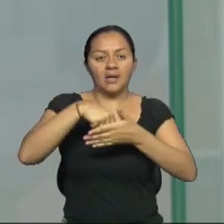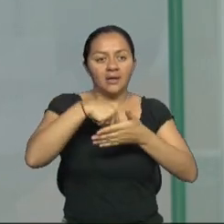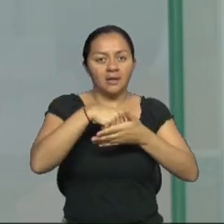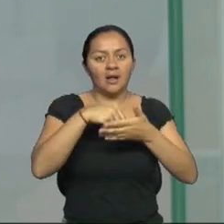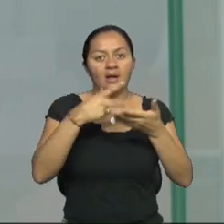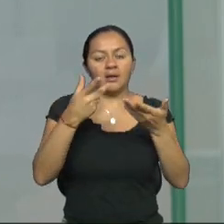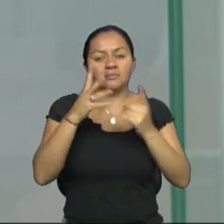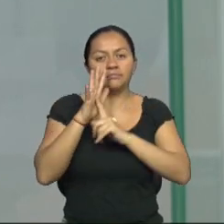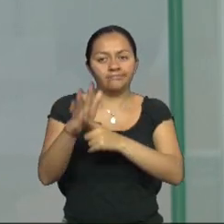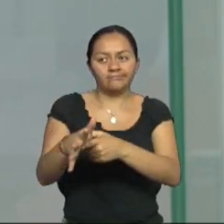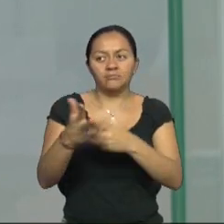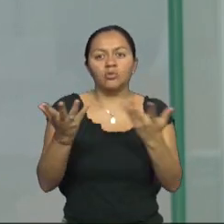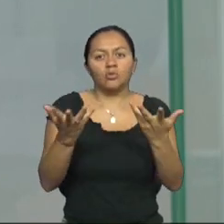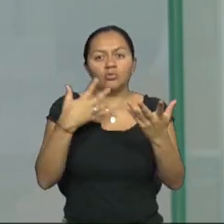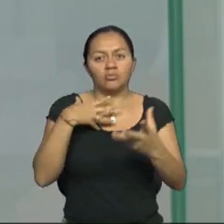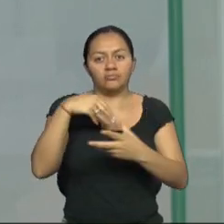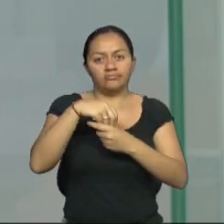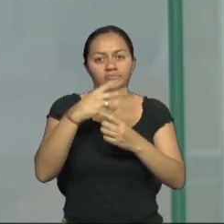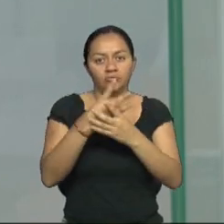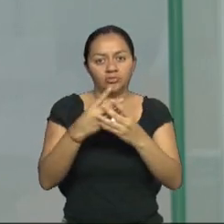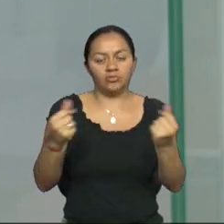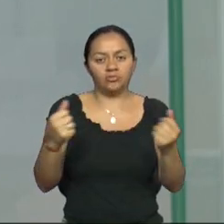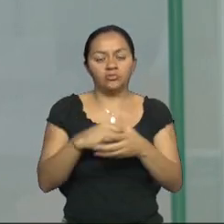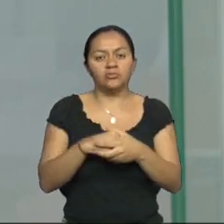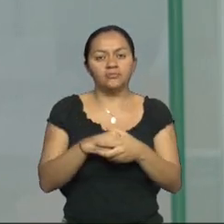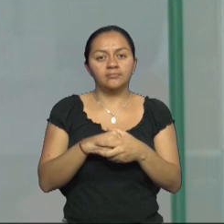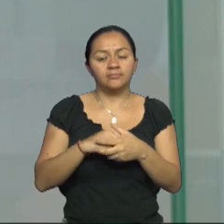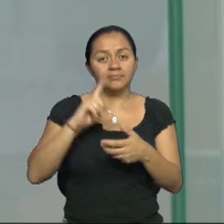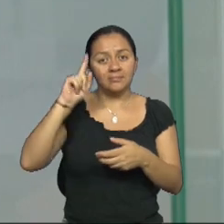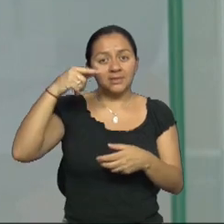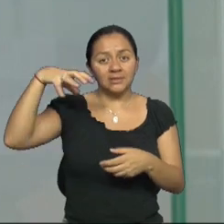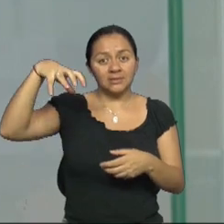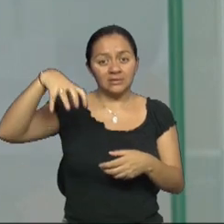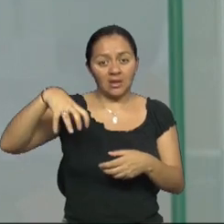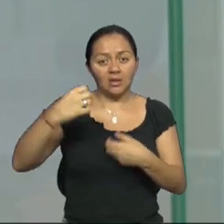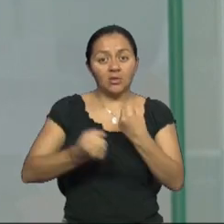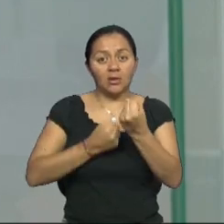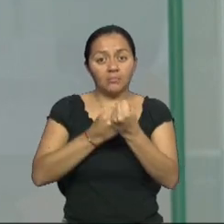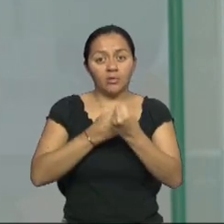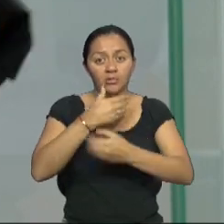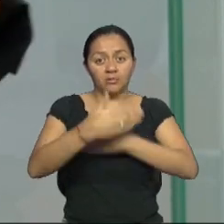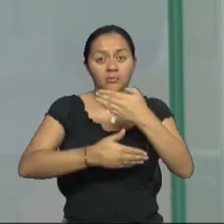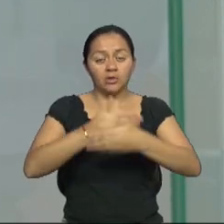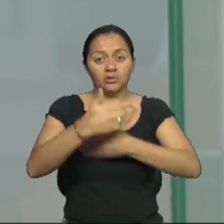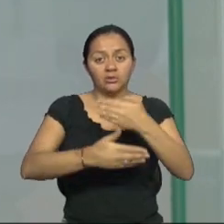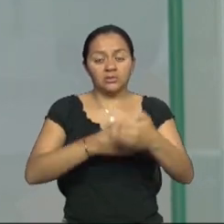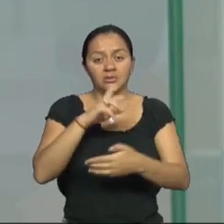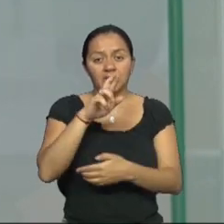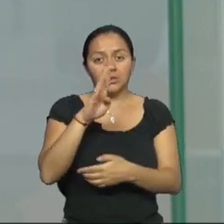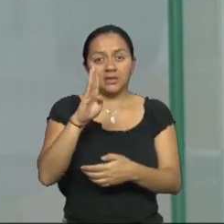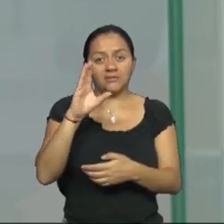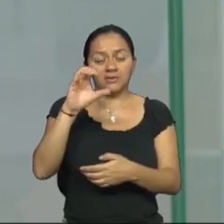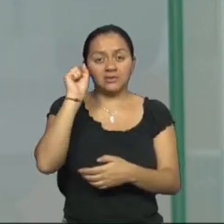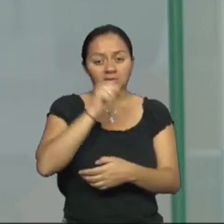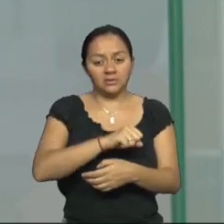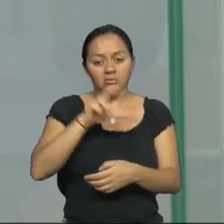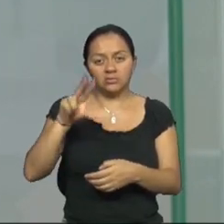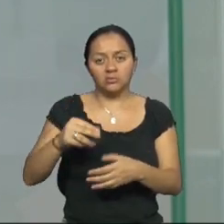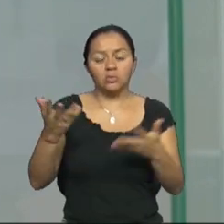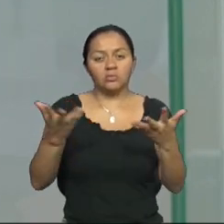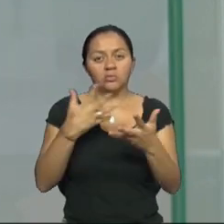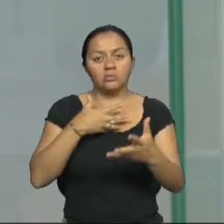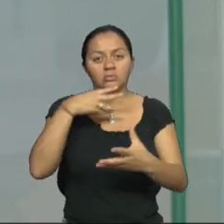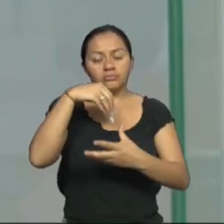exclusión. ¿Por qué crees que el Estado no aporta mucho al proceso del EDBC? ¿O si los estados en el comportamiento que tú